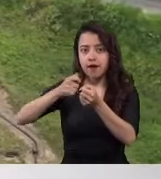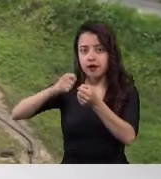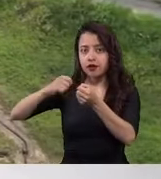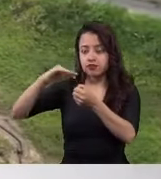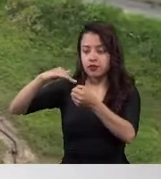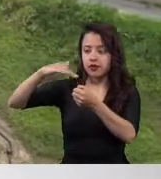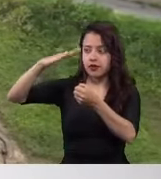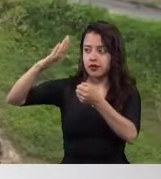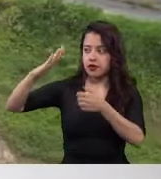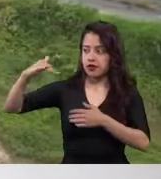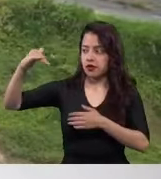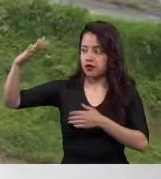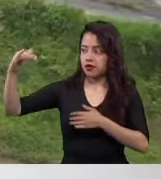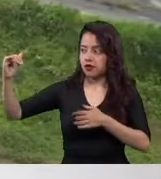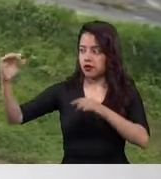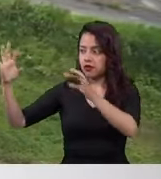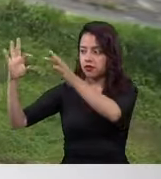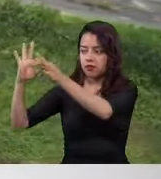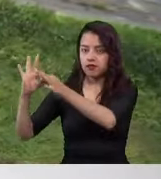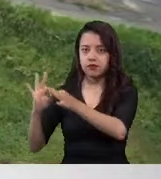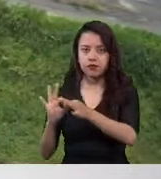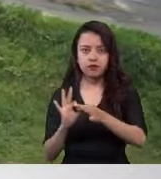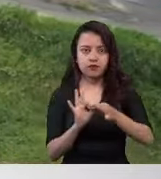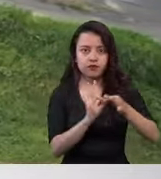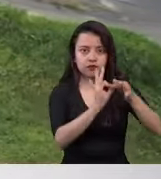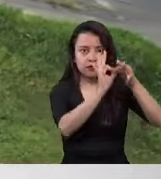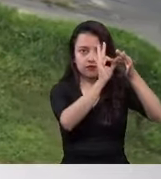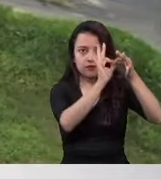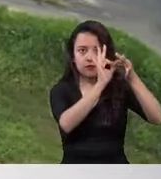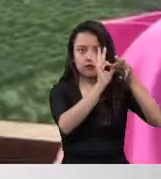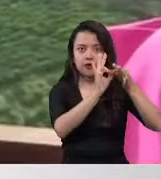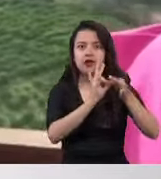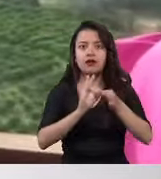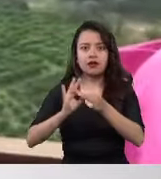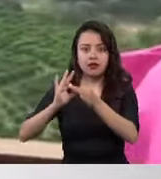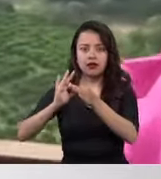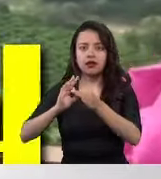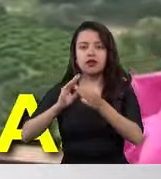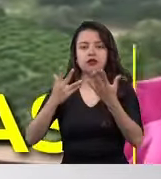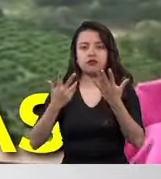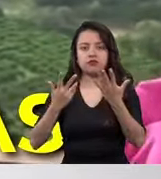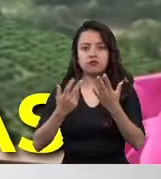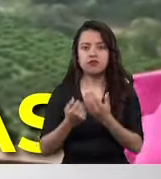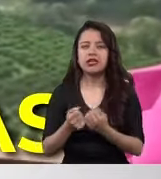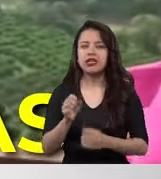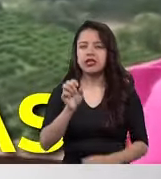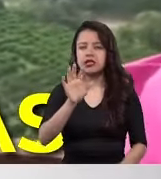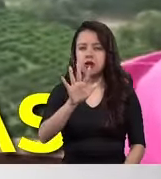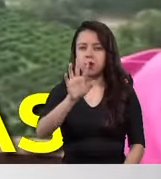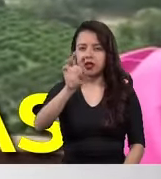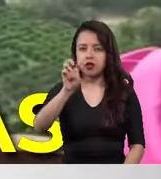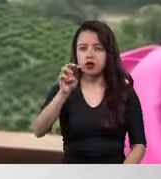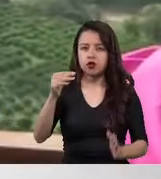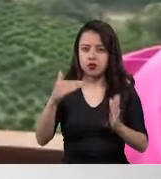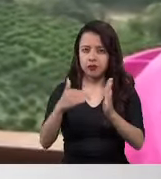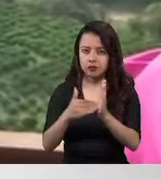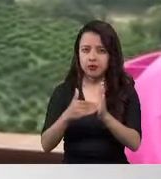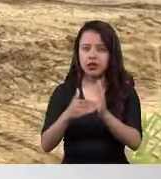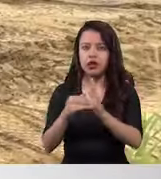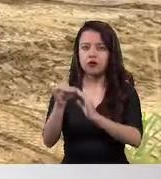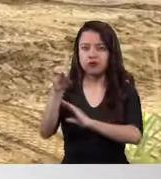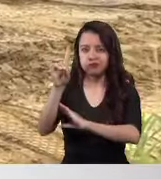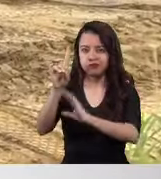norte del valle y Buenaventura. Por aquí mensualmente confluyen alrededor de 58 mil tractomulas, ¿cierto?, de carga